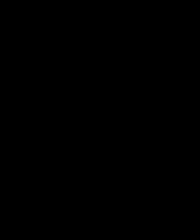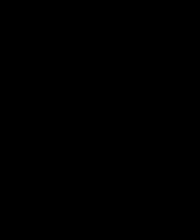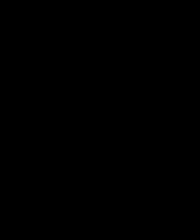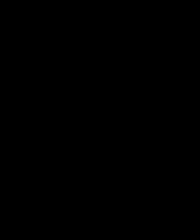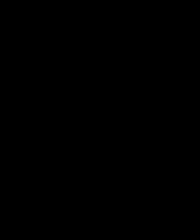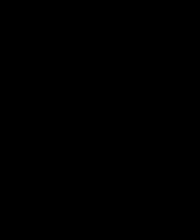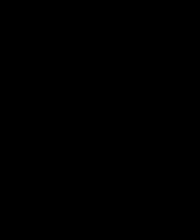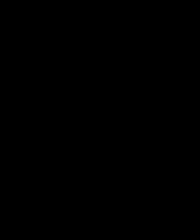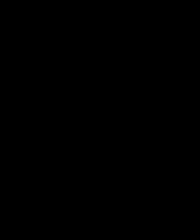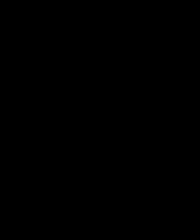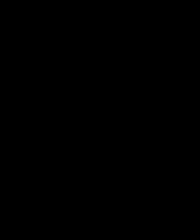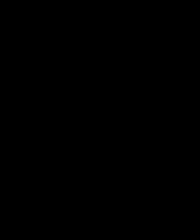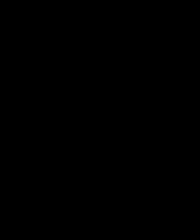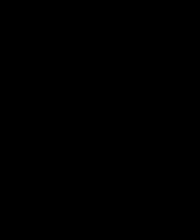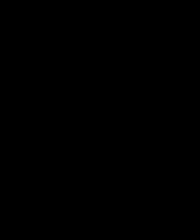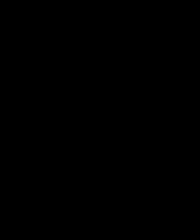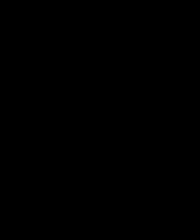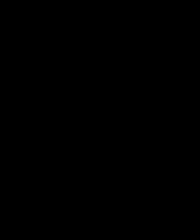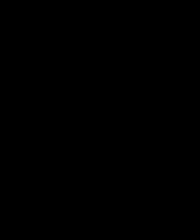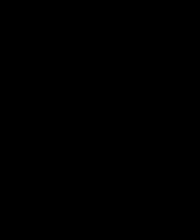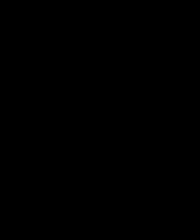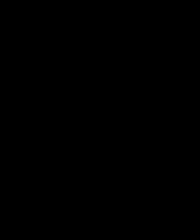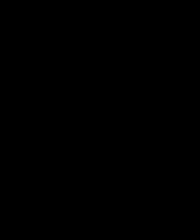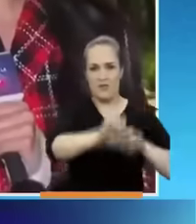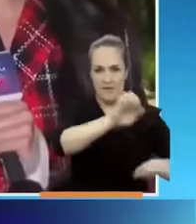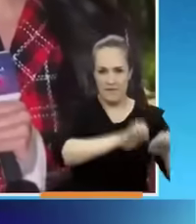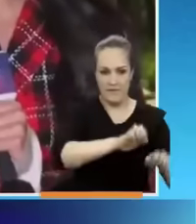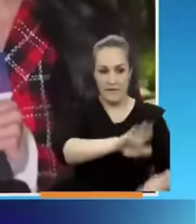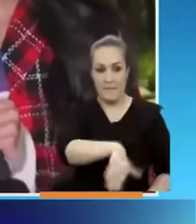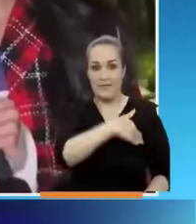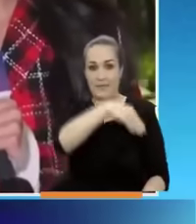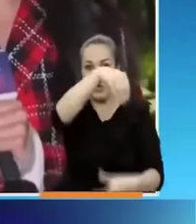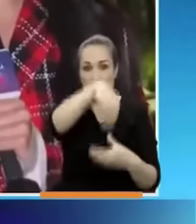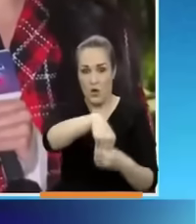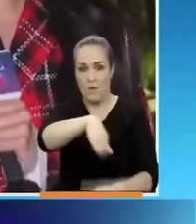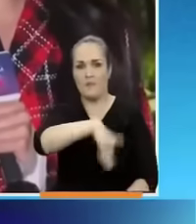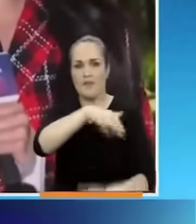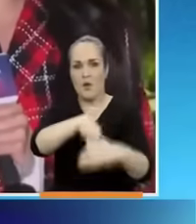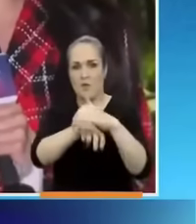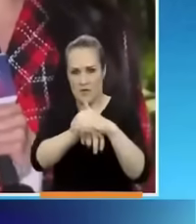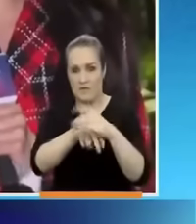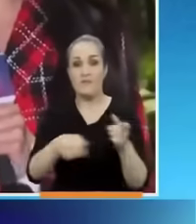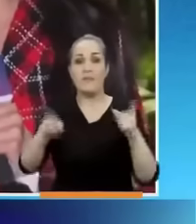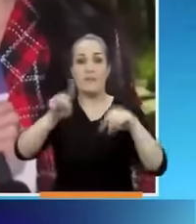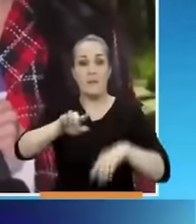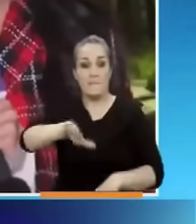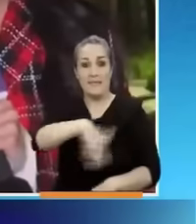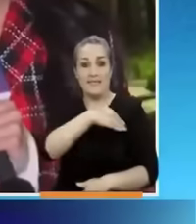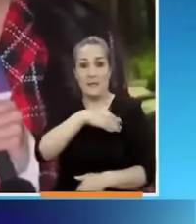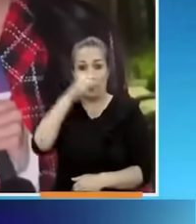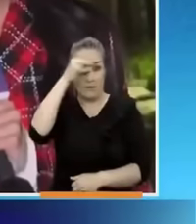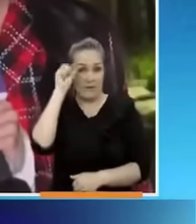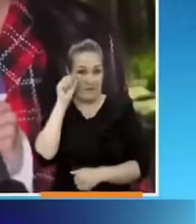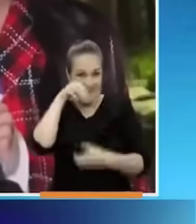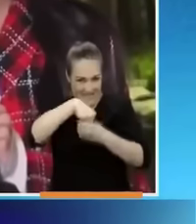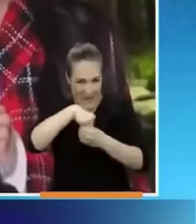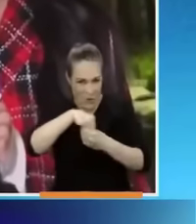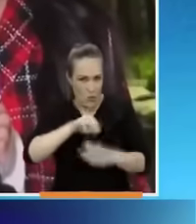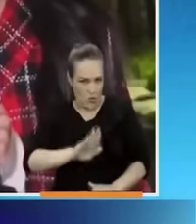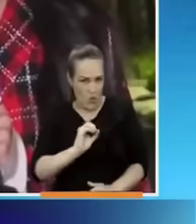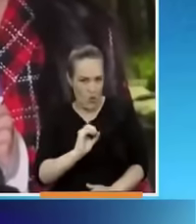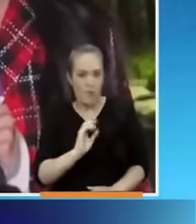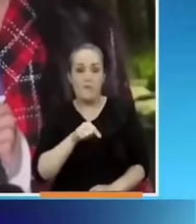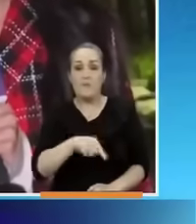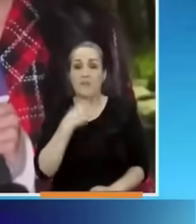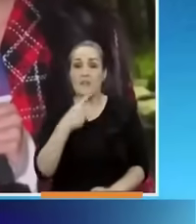se está abierto al diálogo, lo más fácil es conversar. El ministro del Interior, Juan Fernando Cristo, dio una declaración al finalizar el encuentro